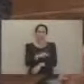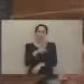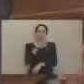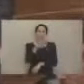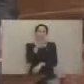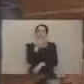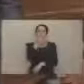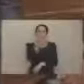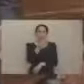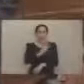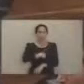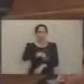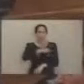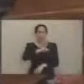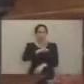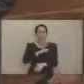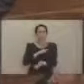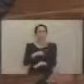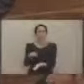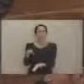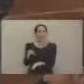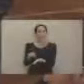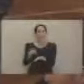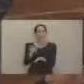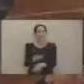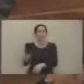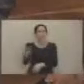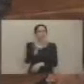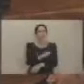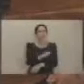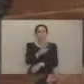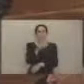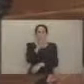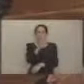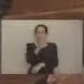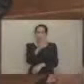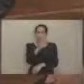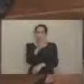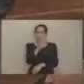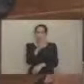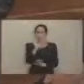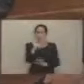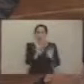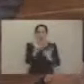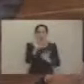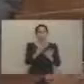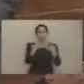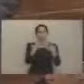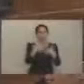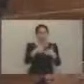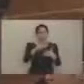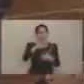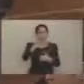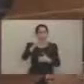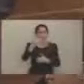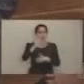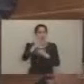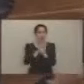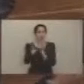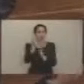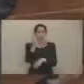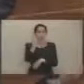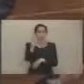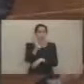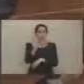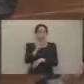España, que tiene un requerimiento a nivel europeo de que aumente el porcentaje de la industria en el PIB al 20% en el